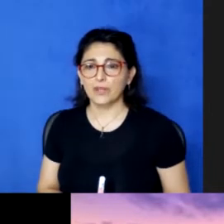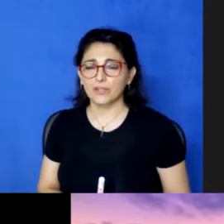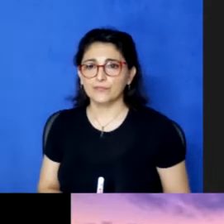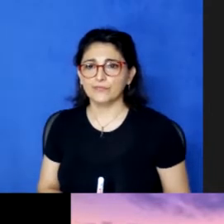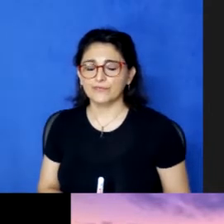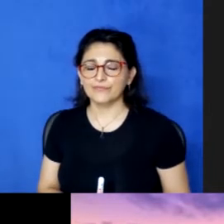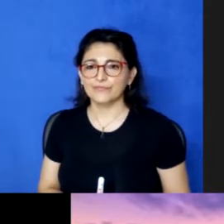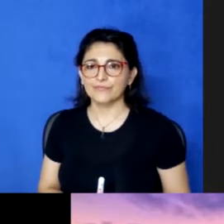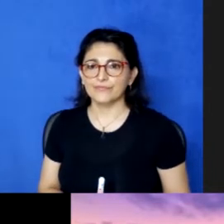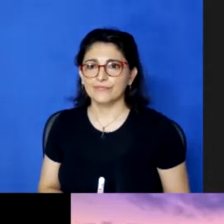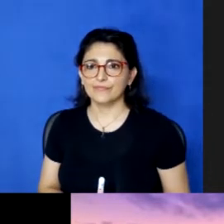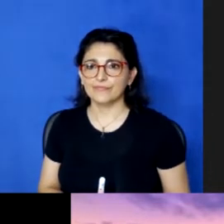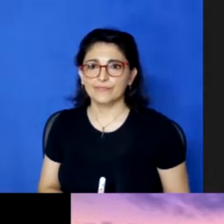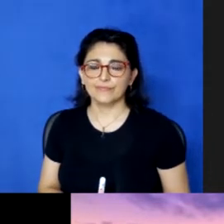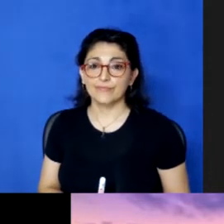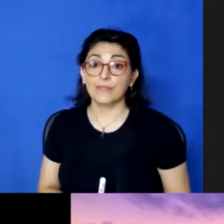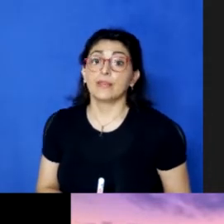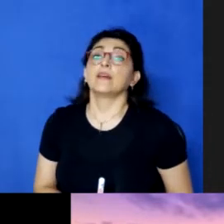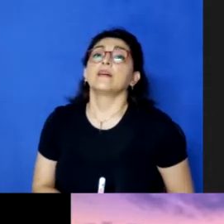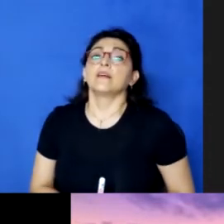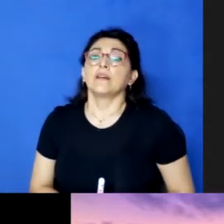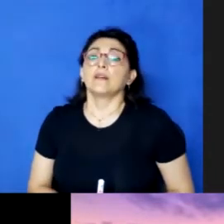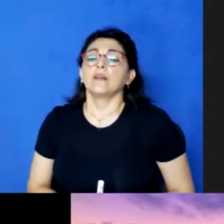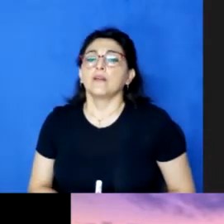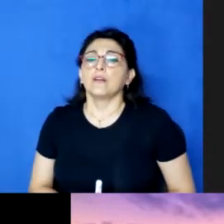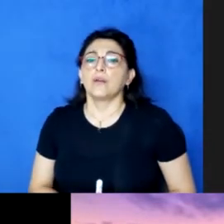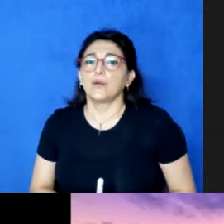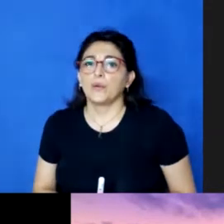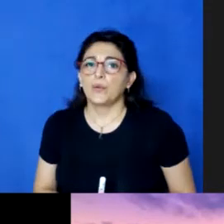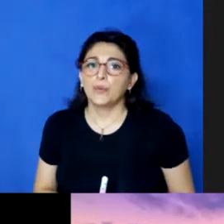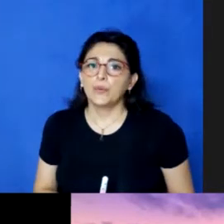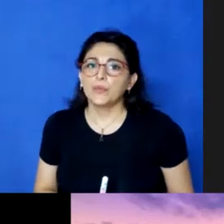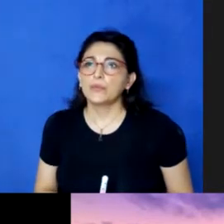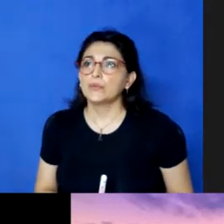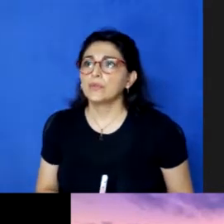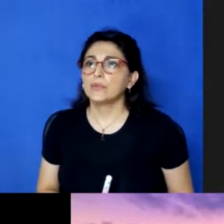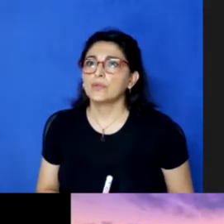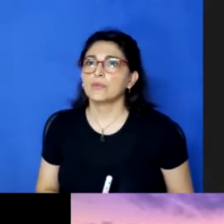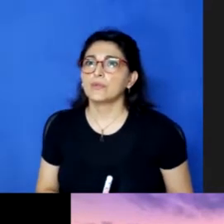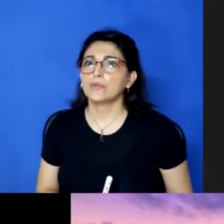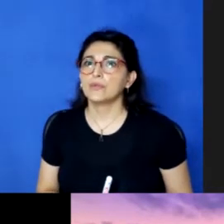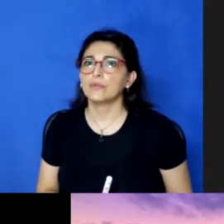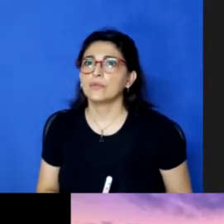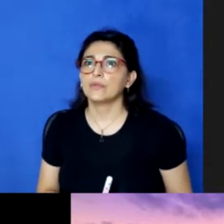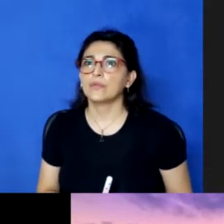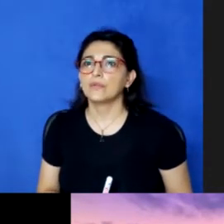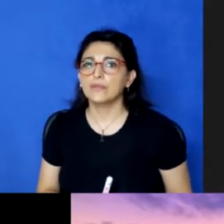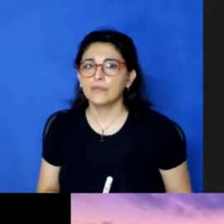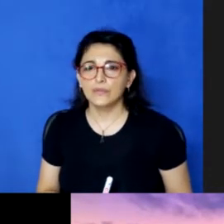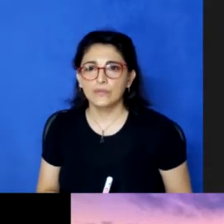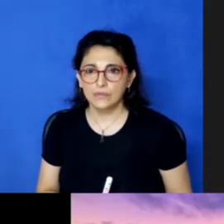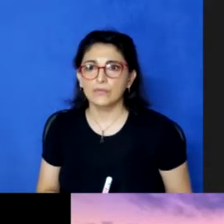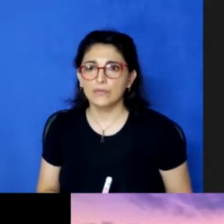espejo. Esperamos que no. Pero te digo, después de la fiesta, ¿acá qué pasó? Llegó fin de septiembre, octubre, y